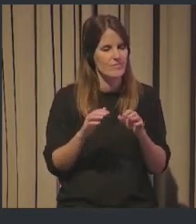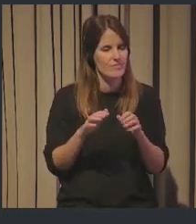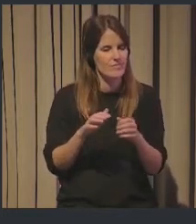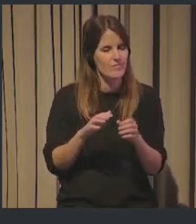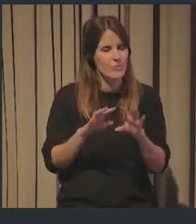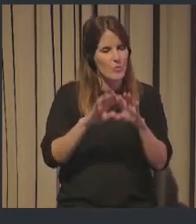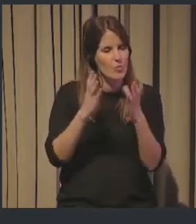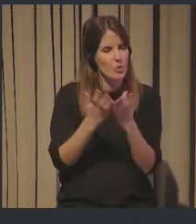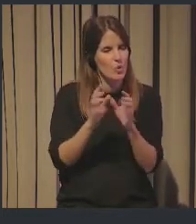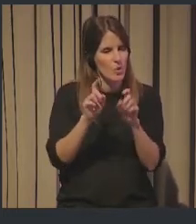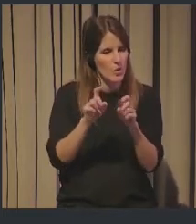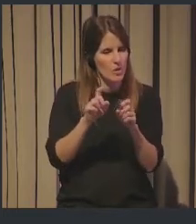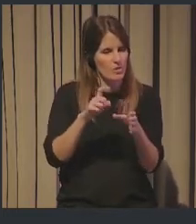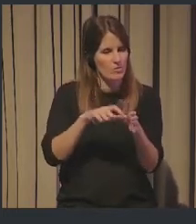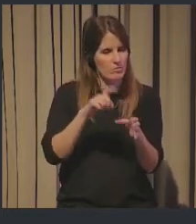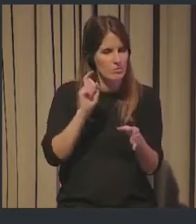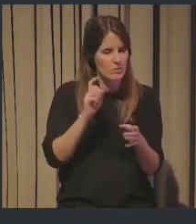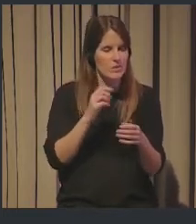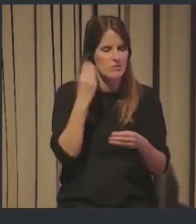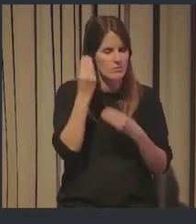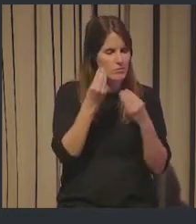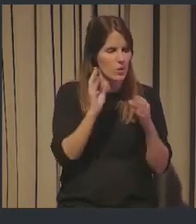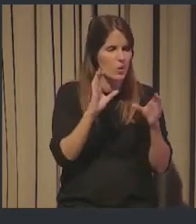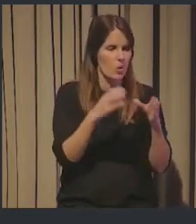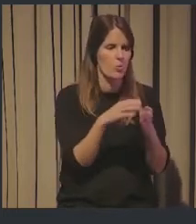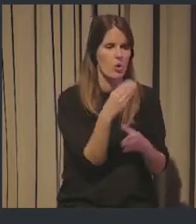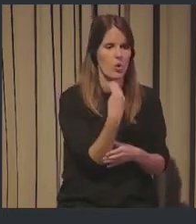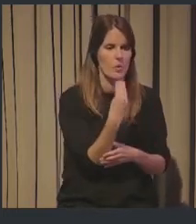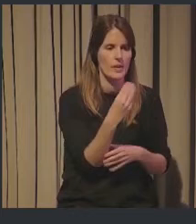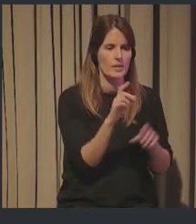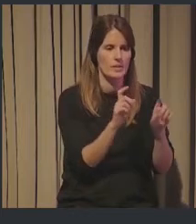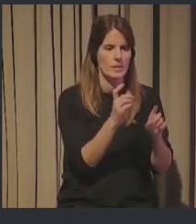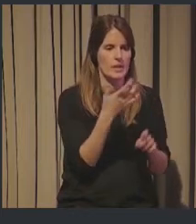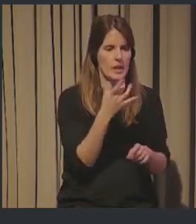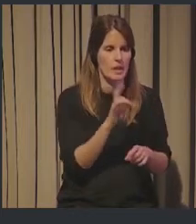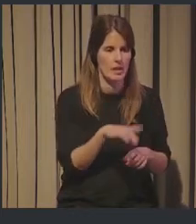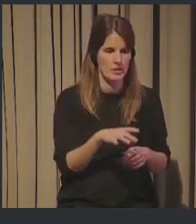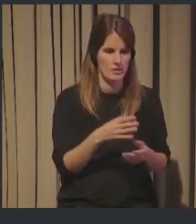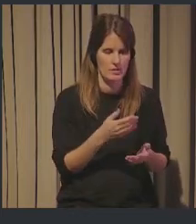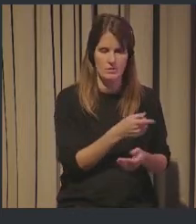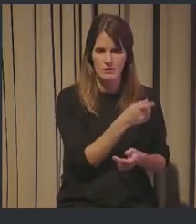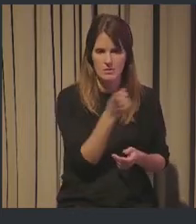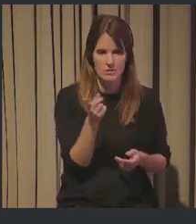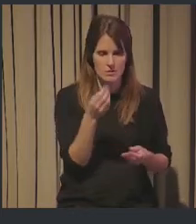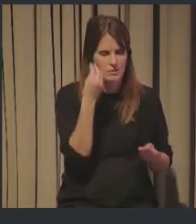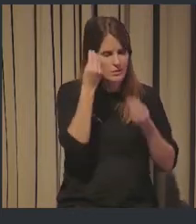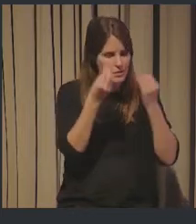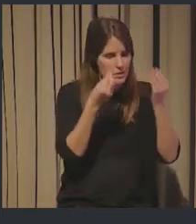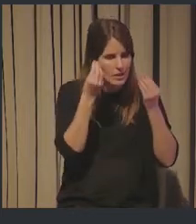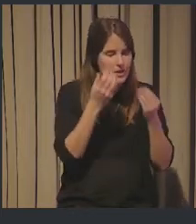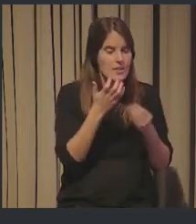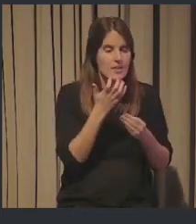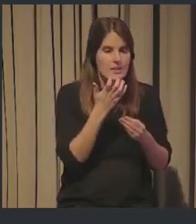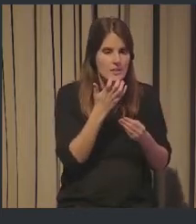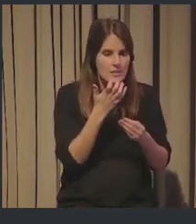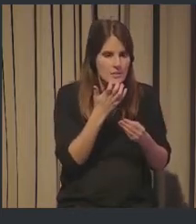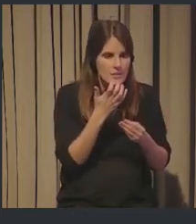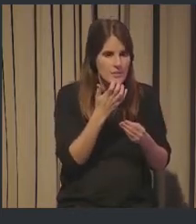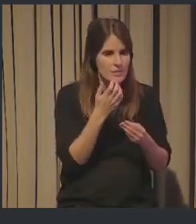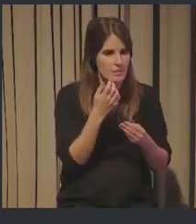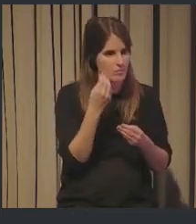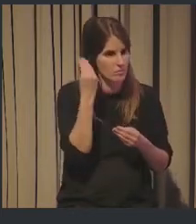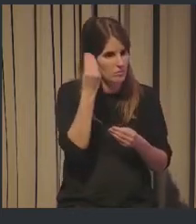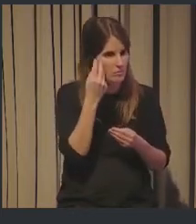me pregunté, ¿quién está hablando con los jóvenes? Entonces, lo primero que me gustaría que pensarais es que si esto os resulta